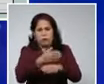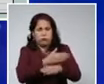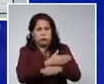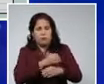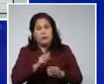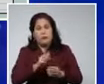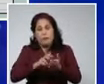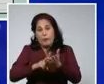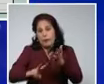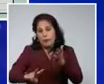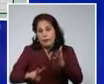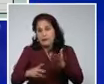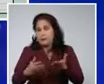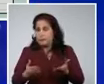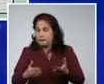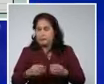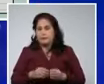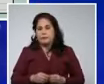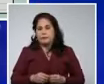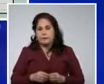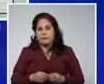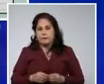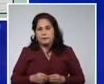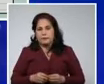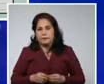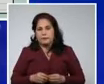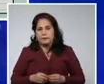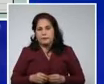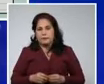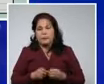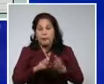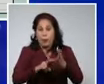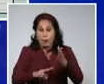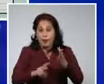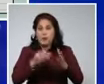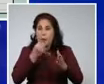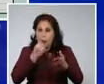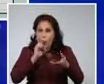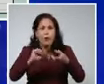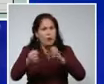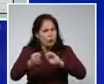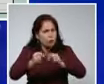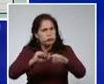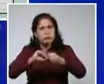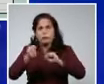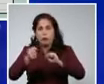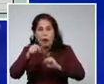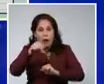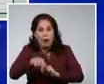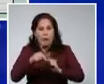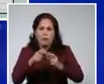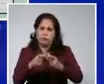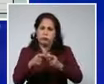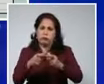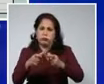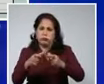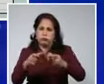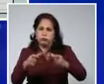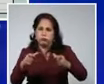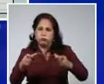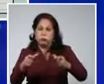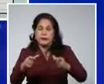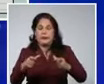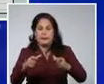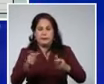provincias que en un momento determinado lograron un control y que han ido incrementándose. Ahí